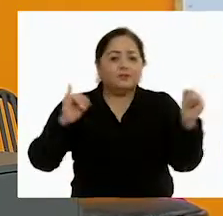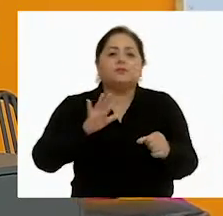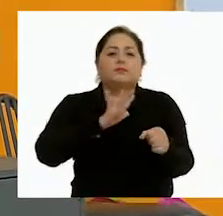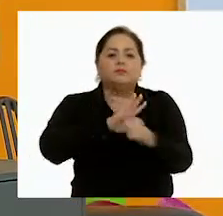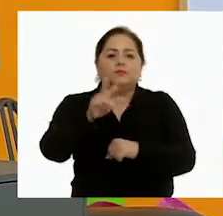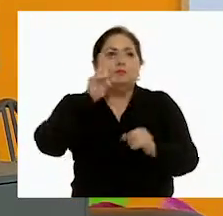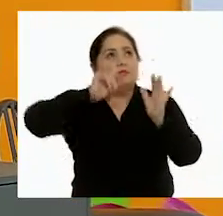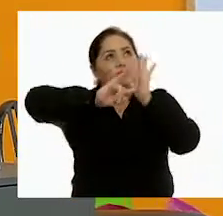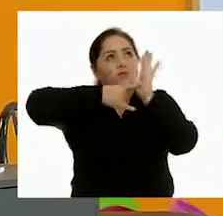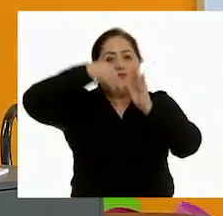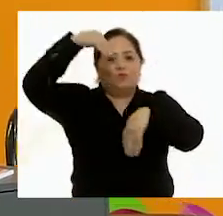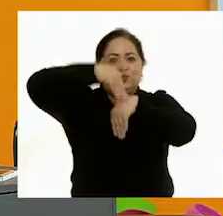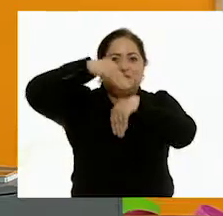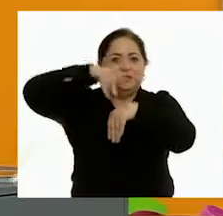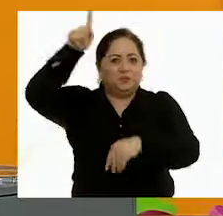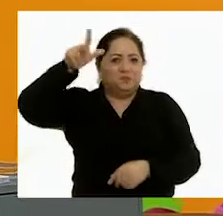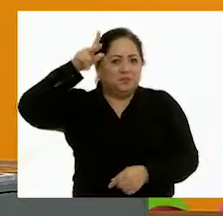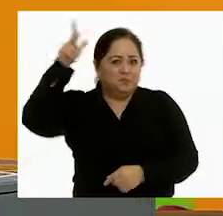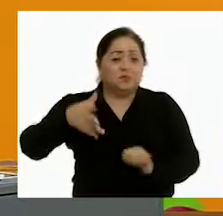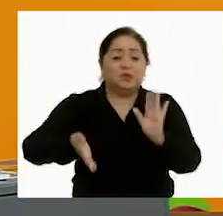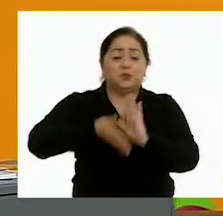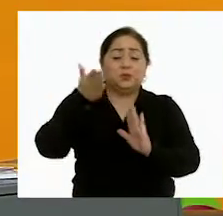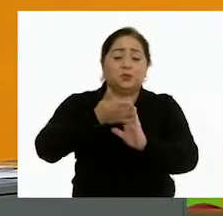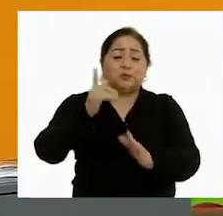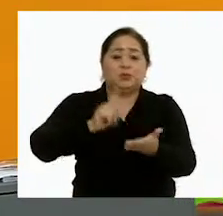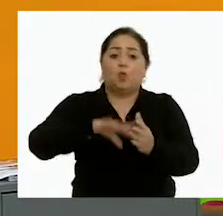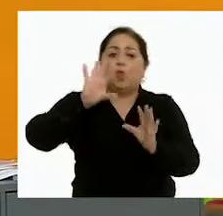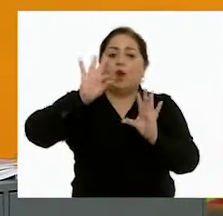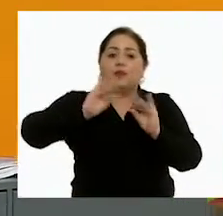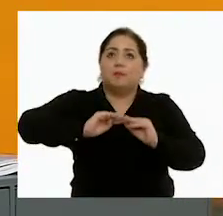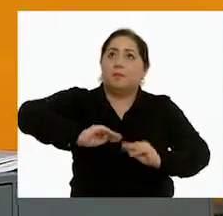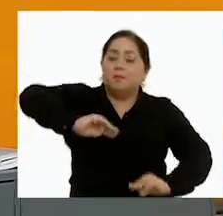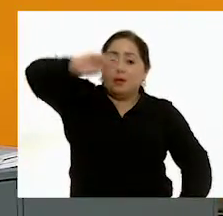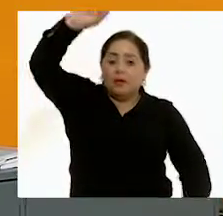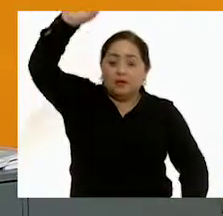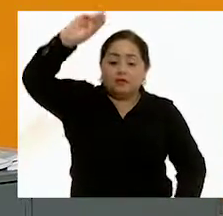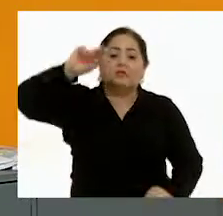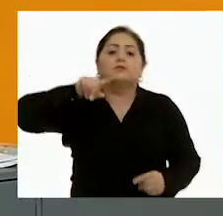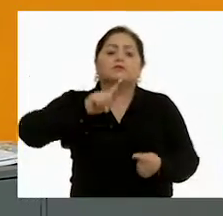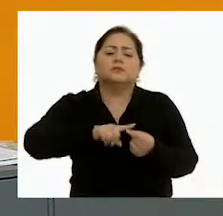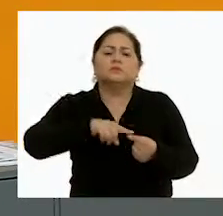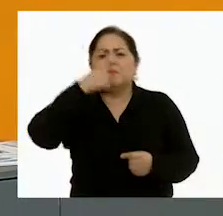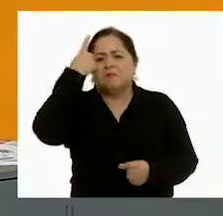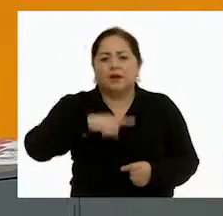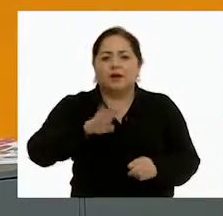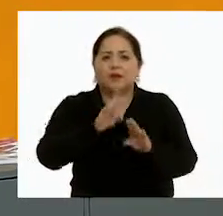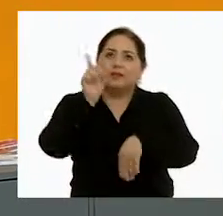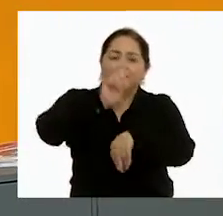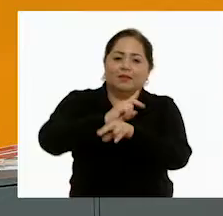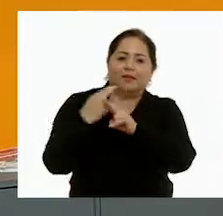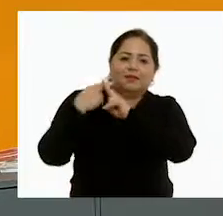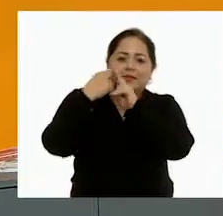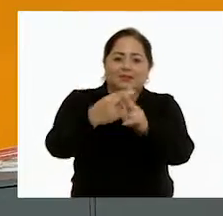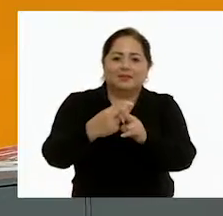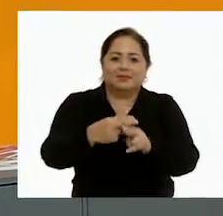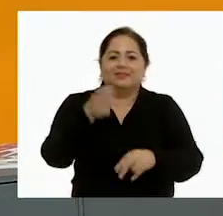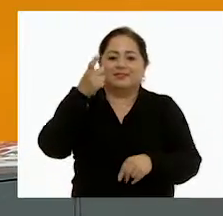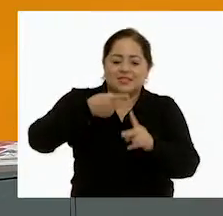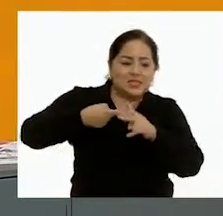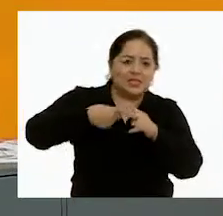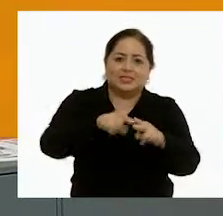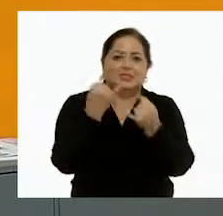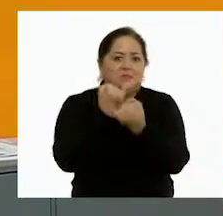el reloj monumental de Pachuca, construcción de 40 metros de alto, erigido para conmemorar el centenario de